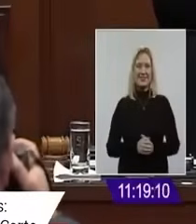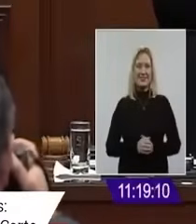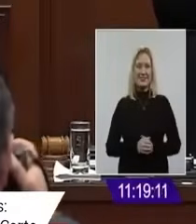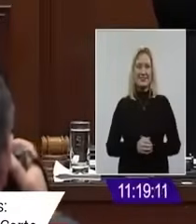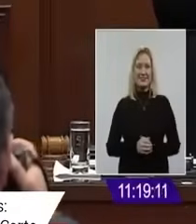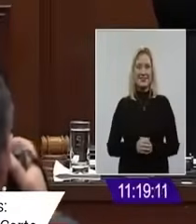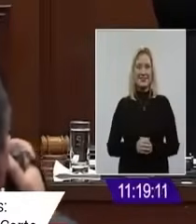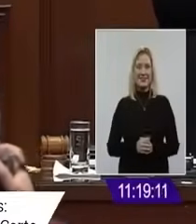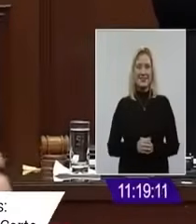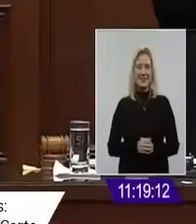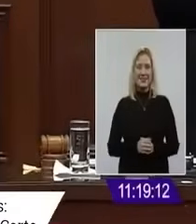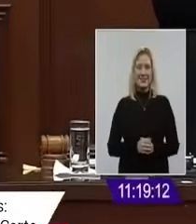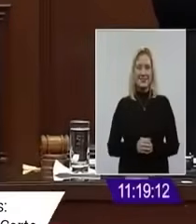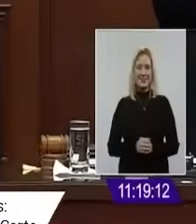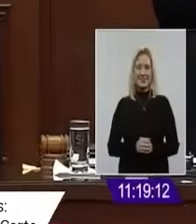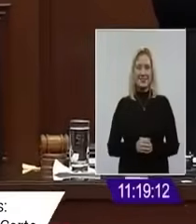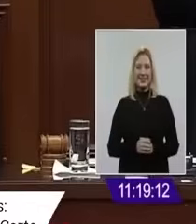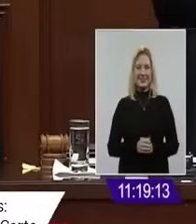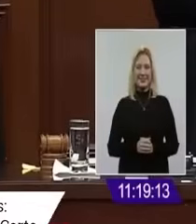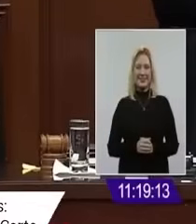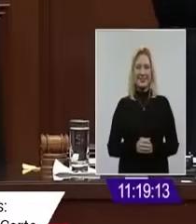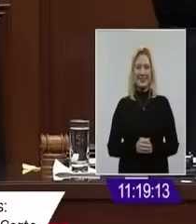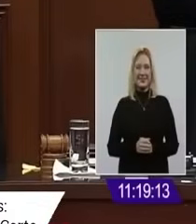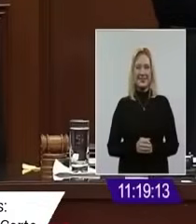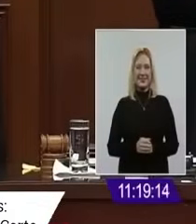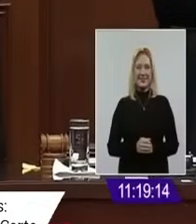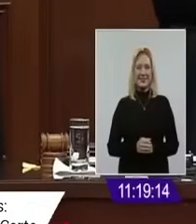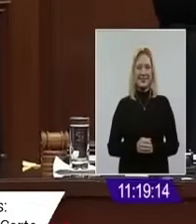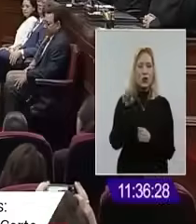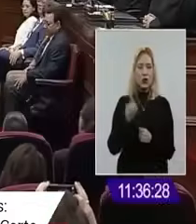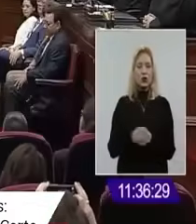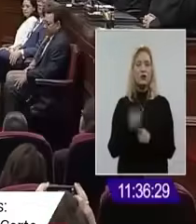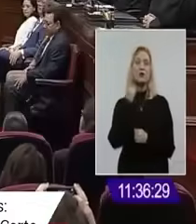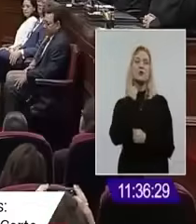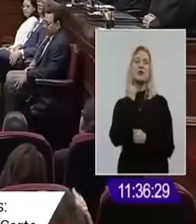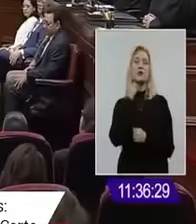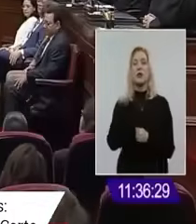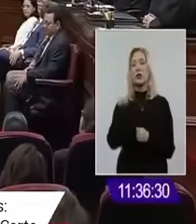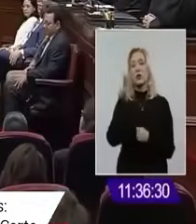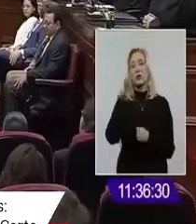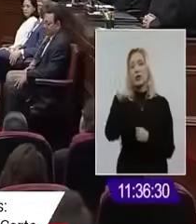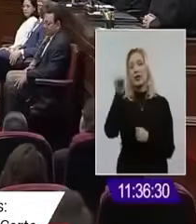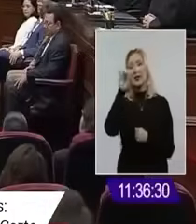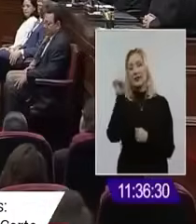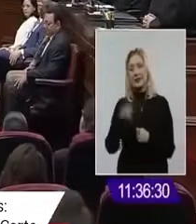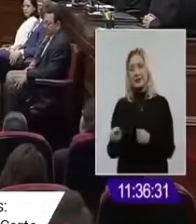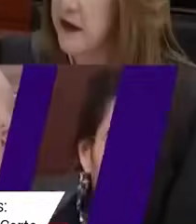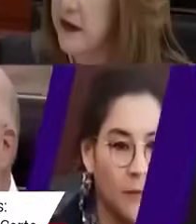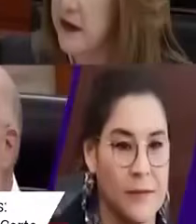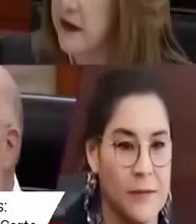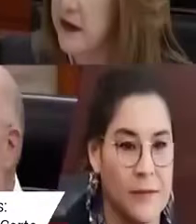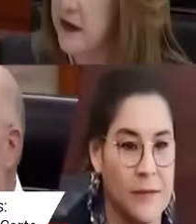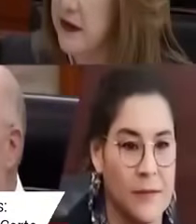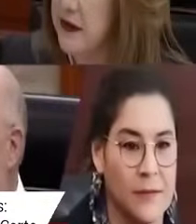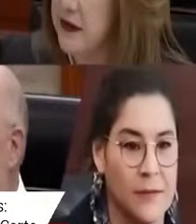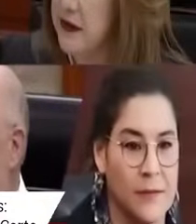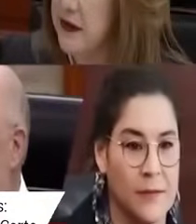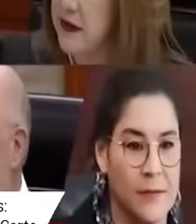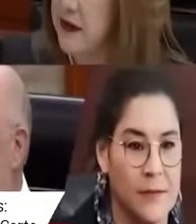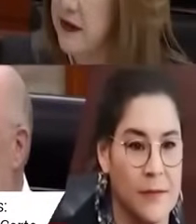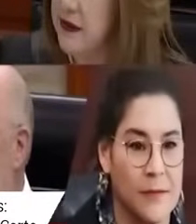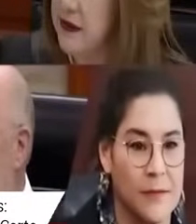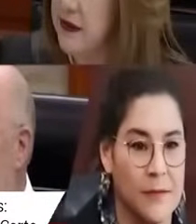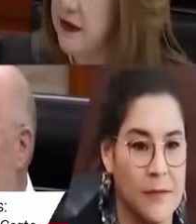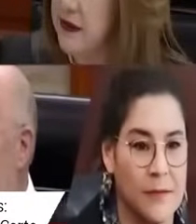la liberación de algún delincuente detenido en flagrancia porque supuestamente el policía que lo detuvo